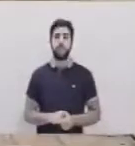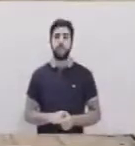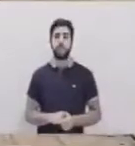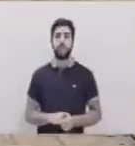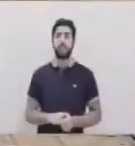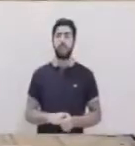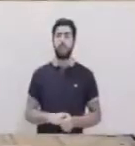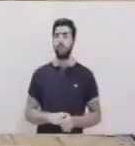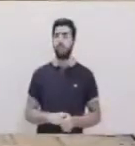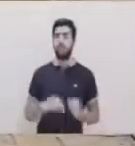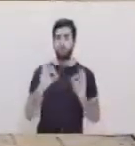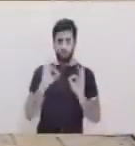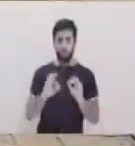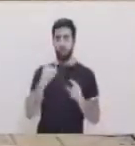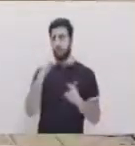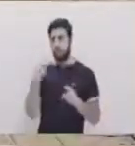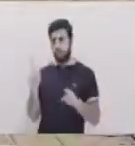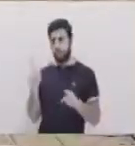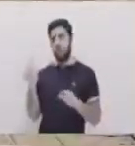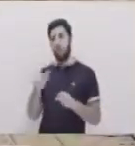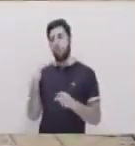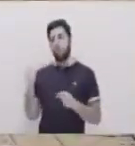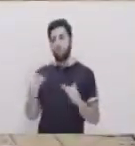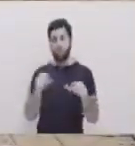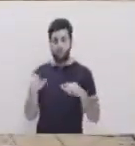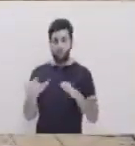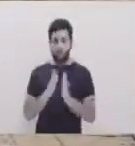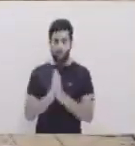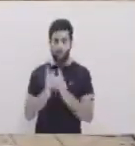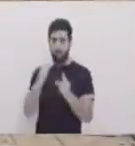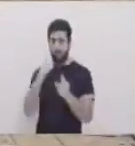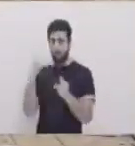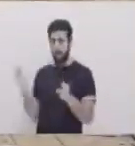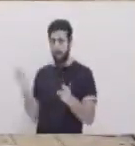Vamos a ir metiendo un poquito más de movimiento para subir nuestro ritmo cardíaco.